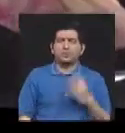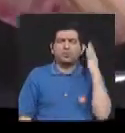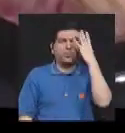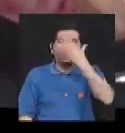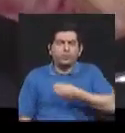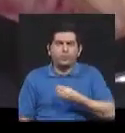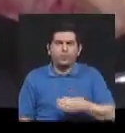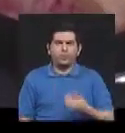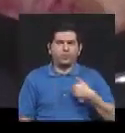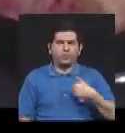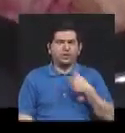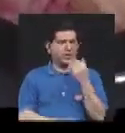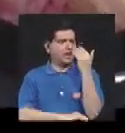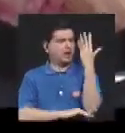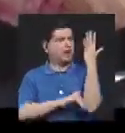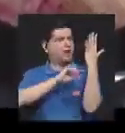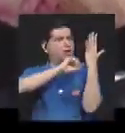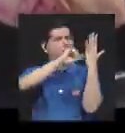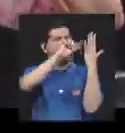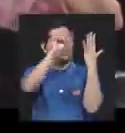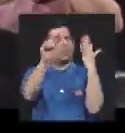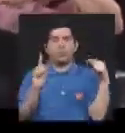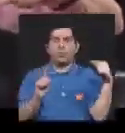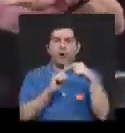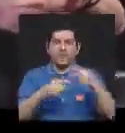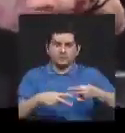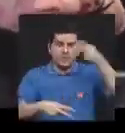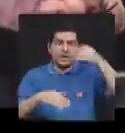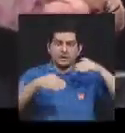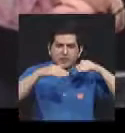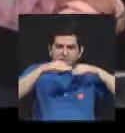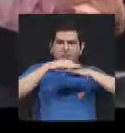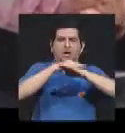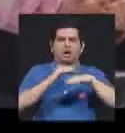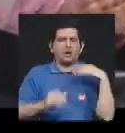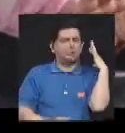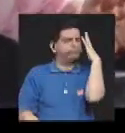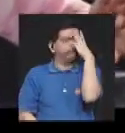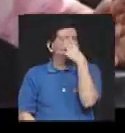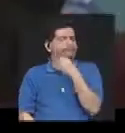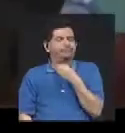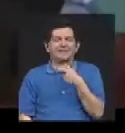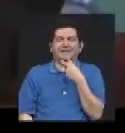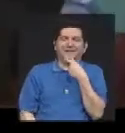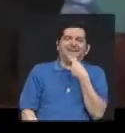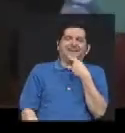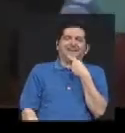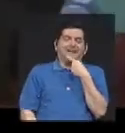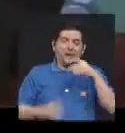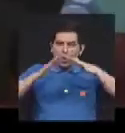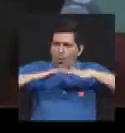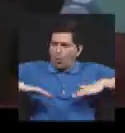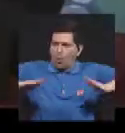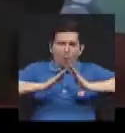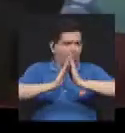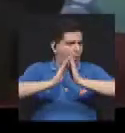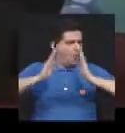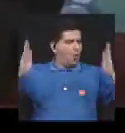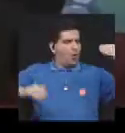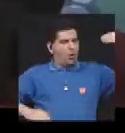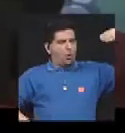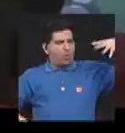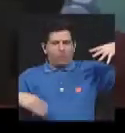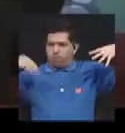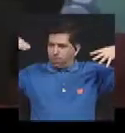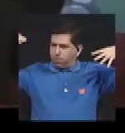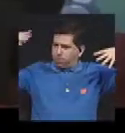que metían las ramas y los frutos por las ventanas. Qué cosa más linda. Aquella amplitud, aquella